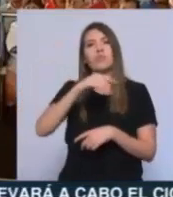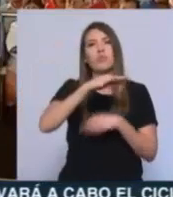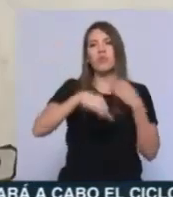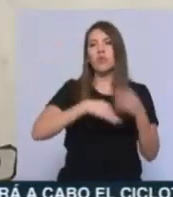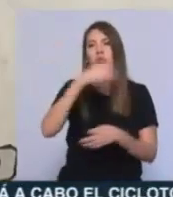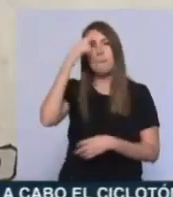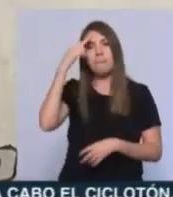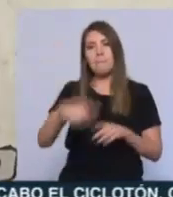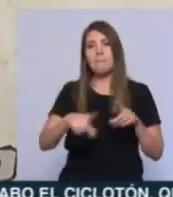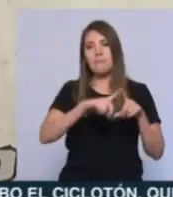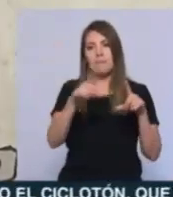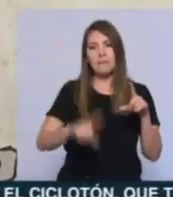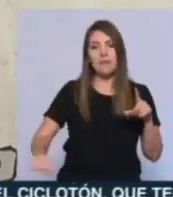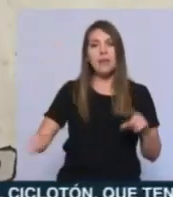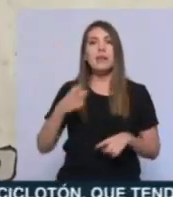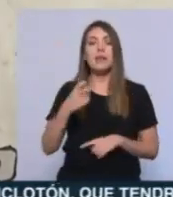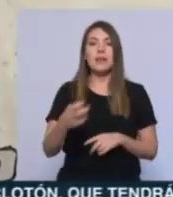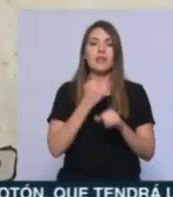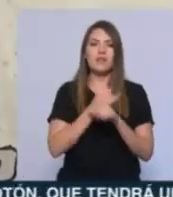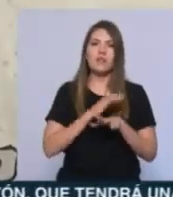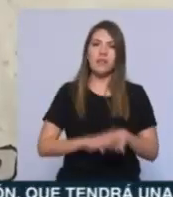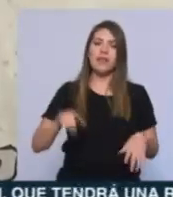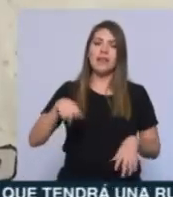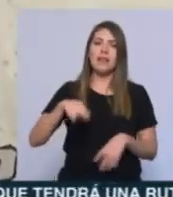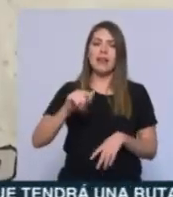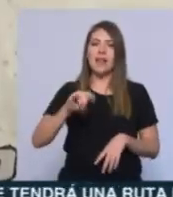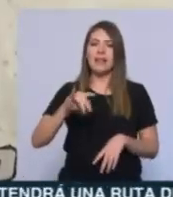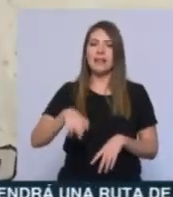Esa es la información desde el municipio de Minatitlán. Que tengan una excelente noche.